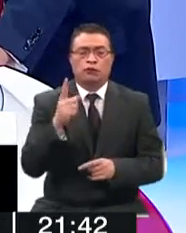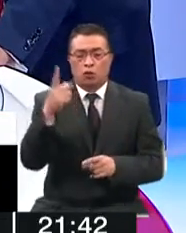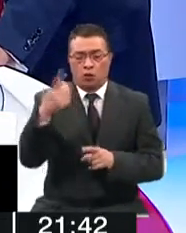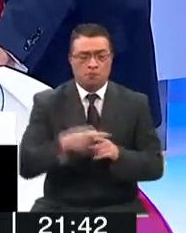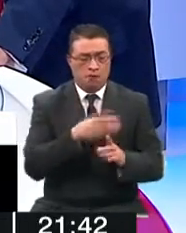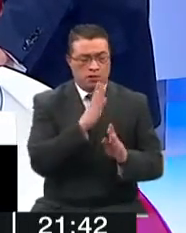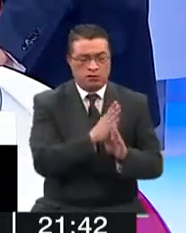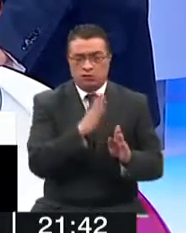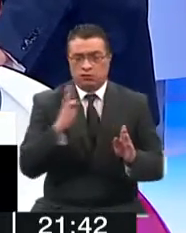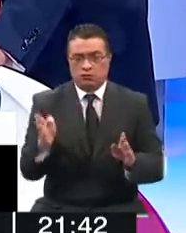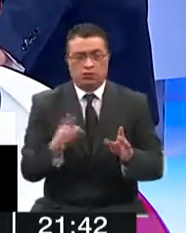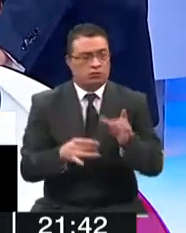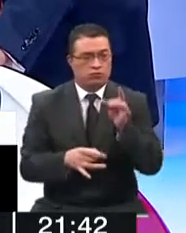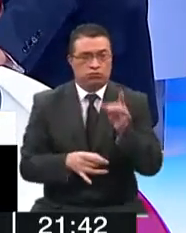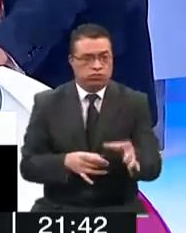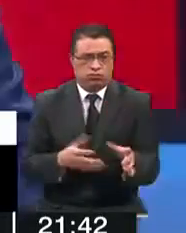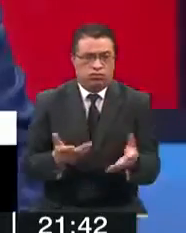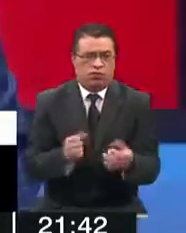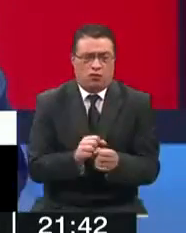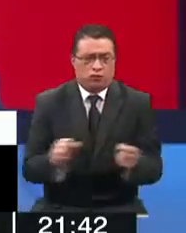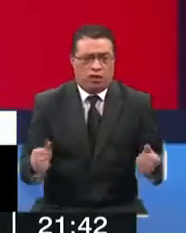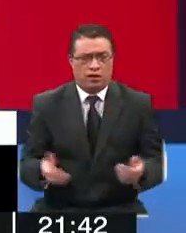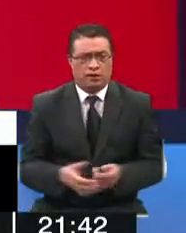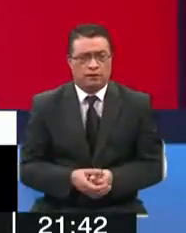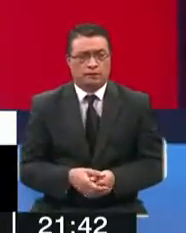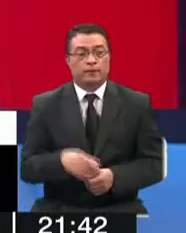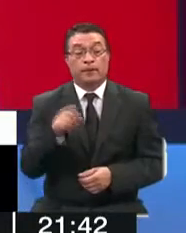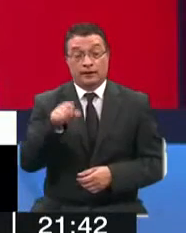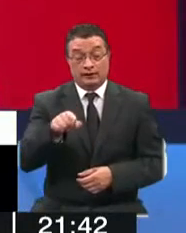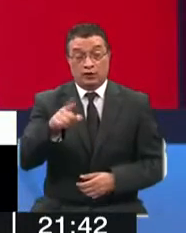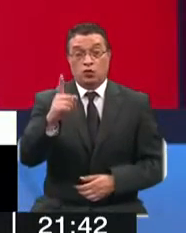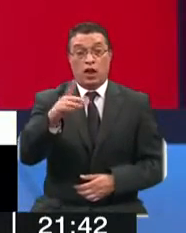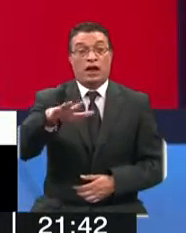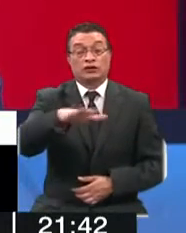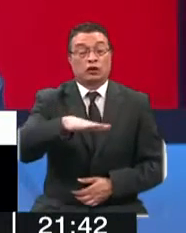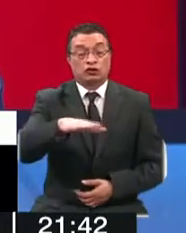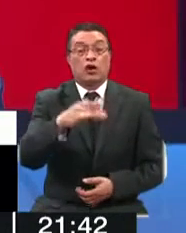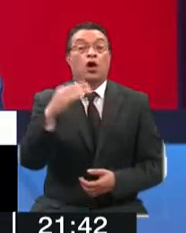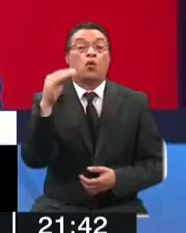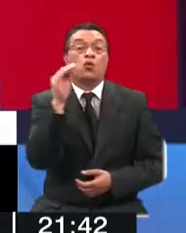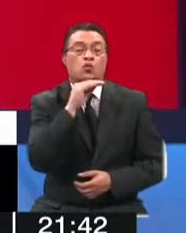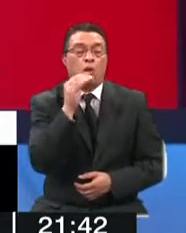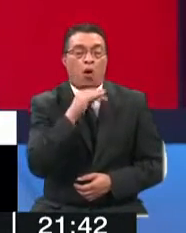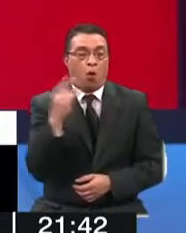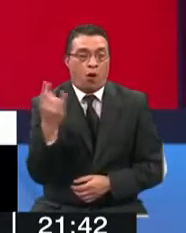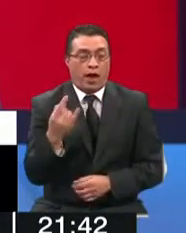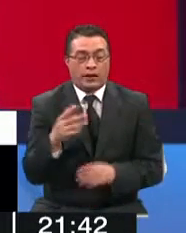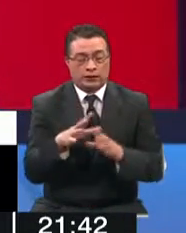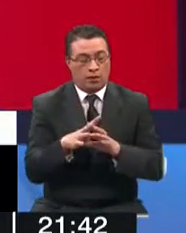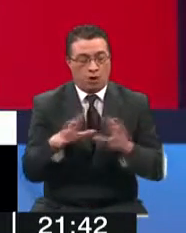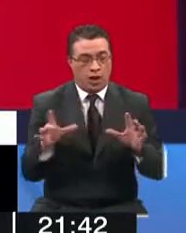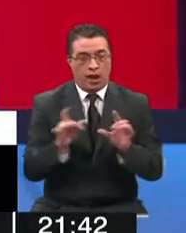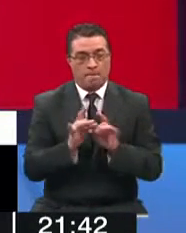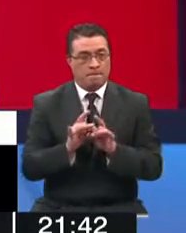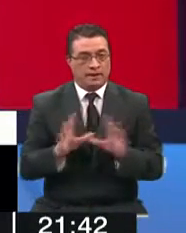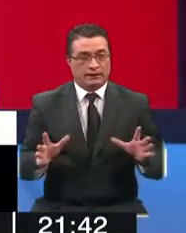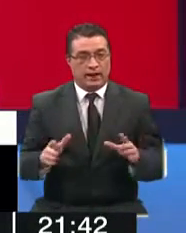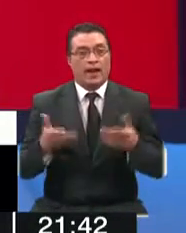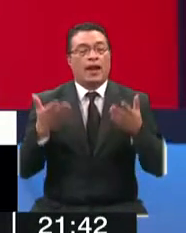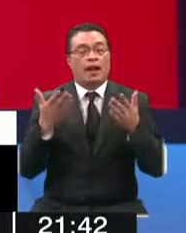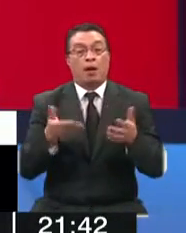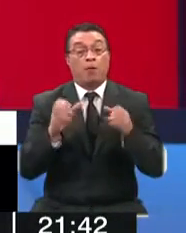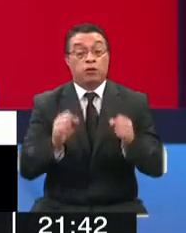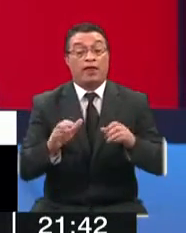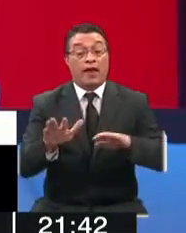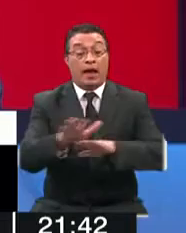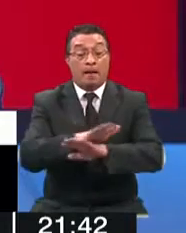siendo una práctica vulnerada, aunque sea por un mes? Lo que ocurre es que esta es una situación de emergencia, una situación extraordinaria que para efectos de poder